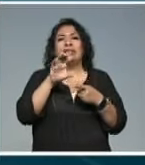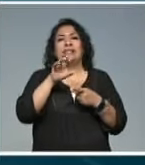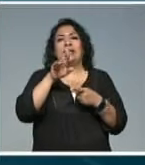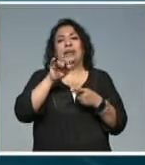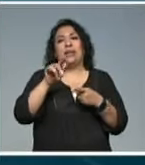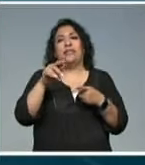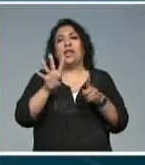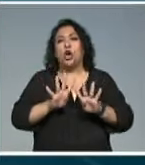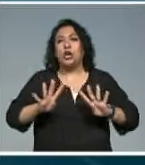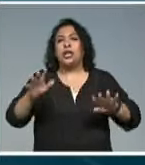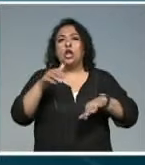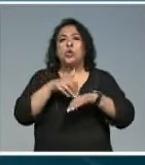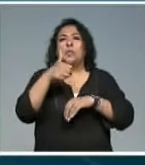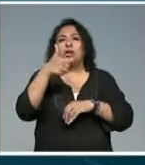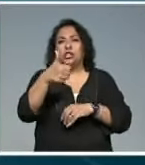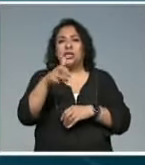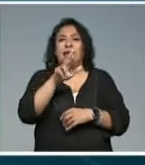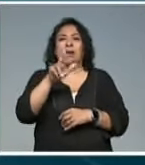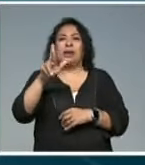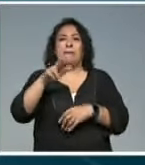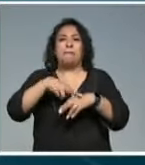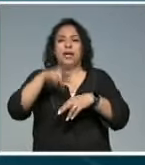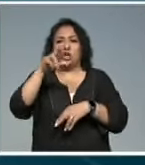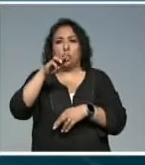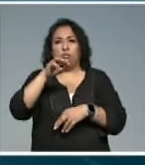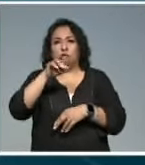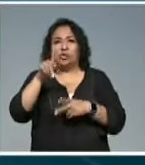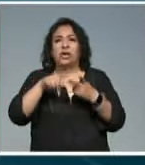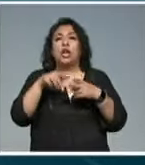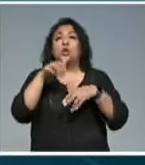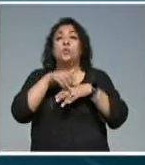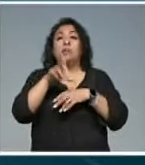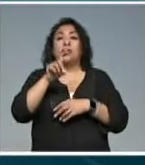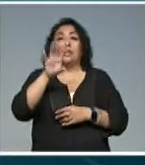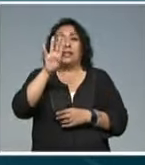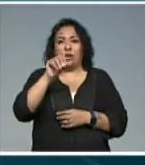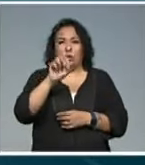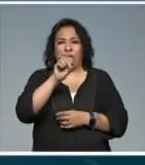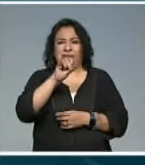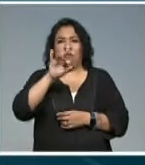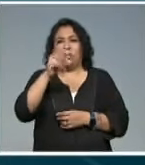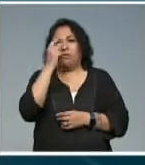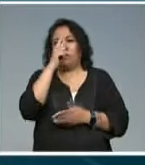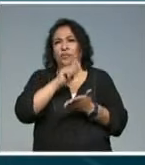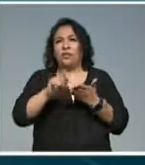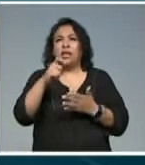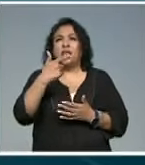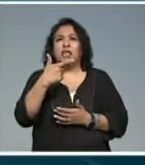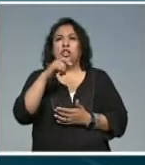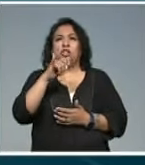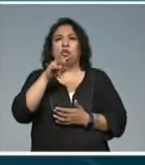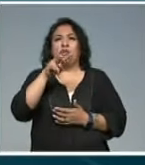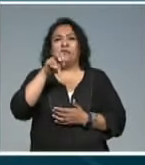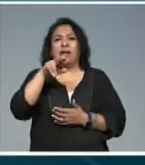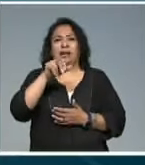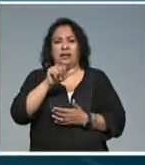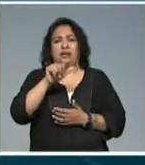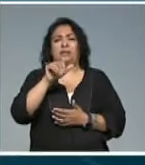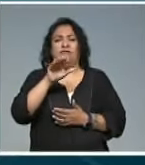para Orquesta número 6 en Re Mayor de Mozart y la Sinfonía número 39 del compositor Giovanni Battista Sanmartini.